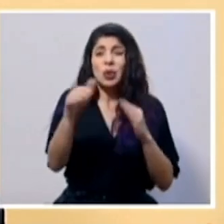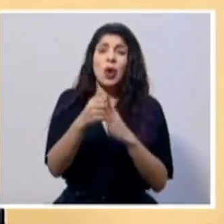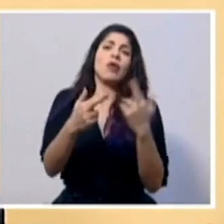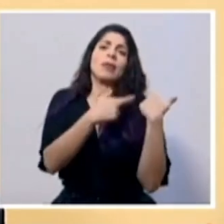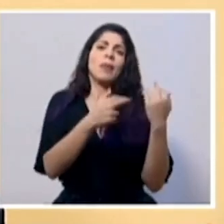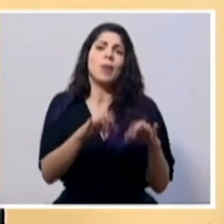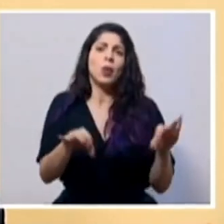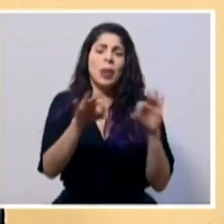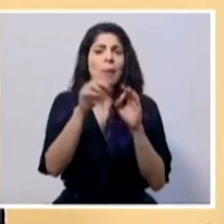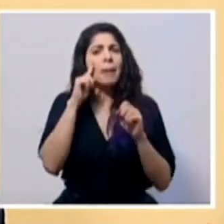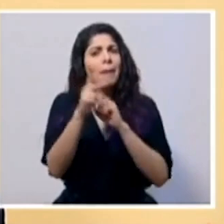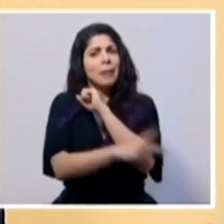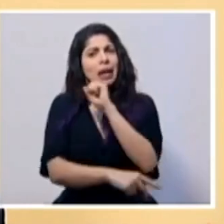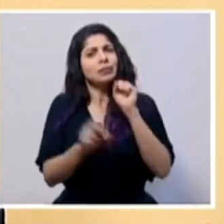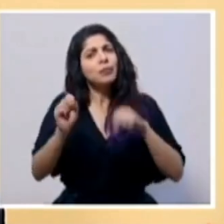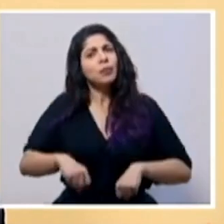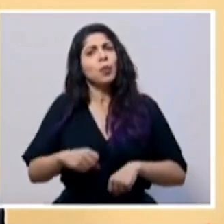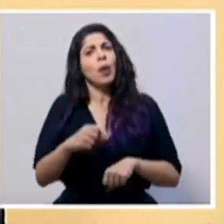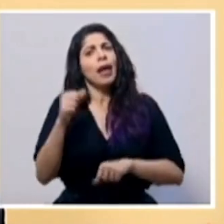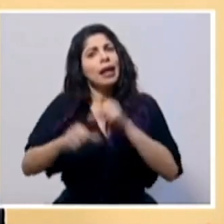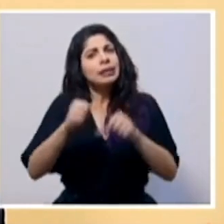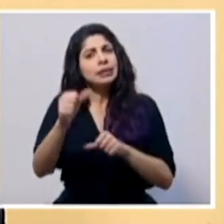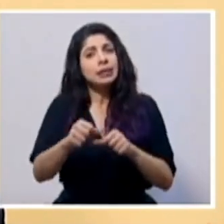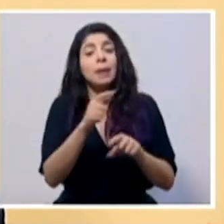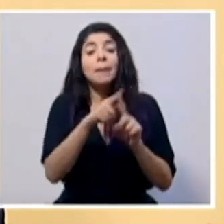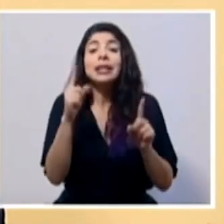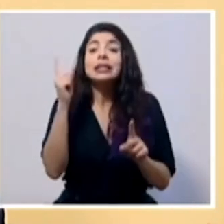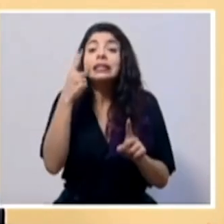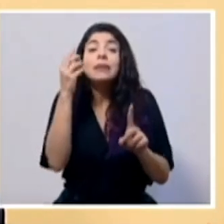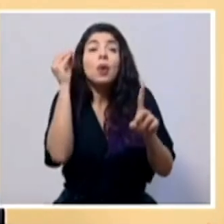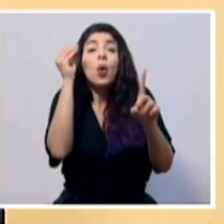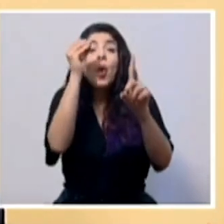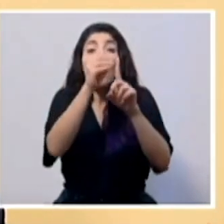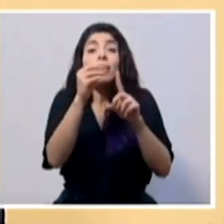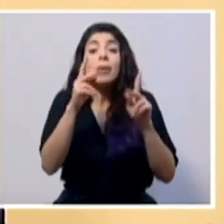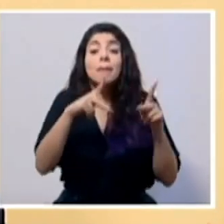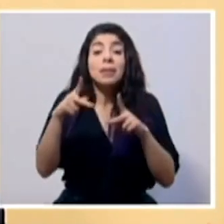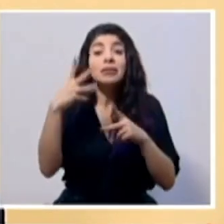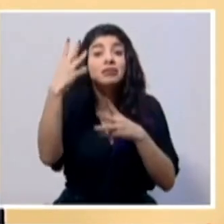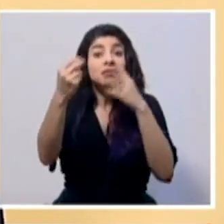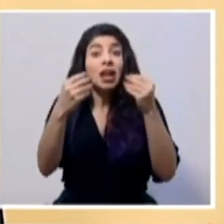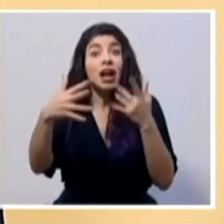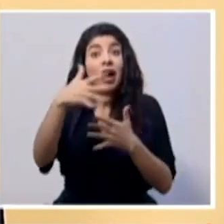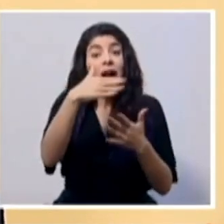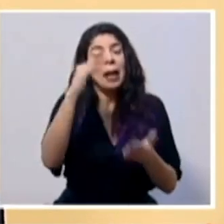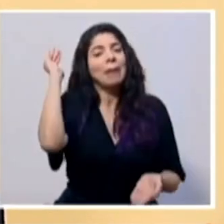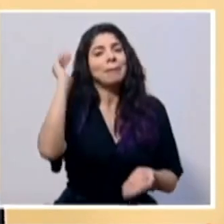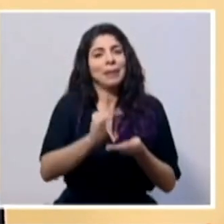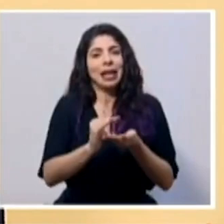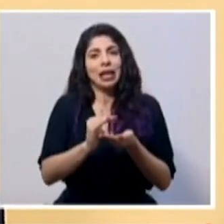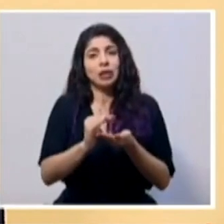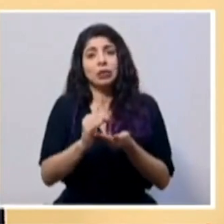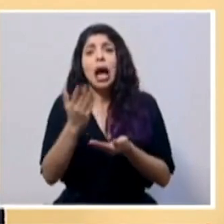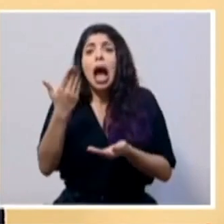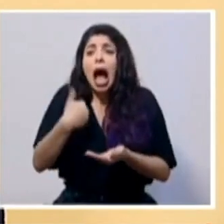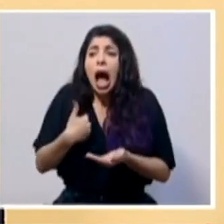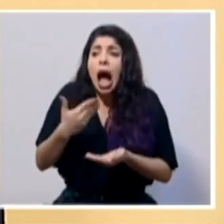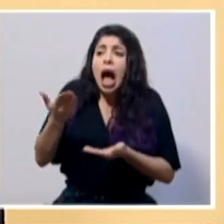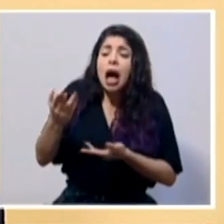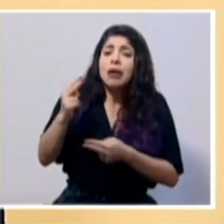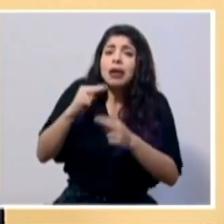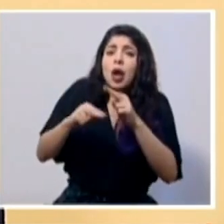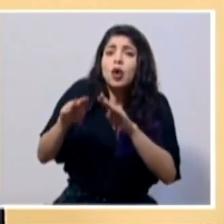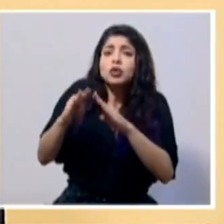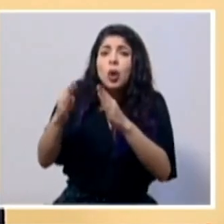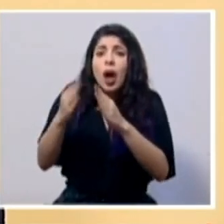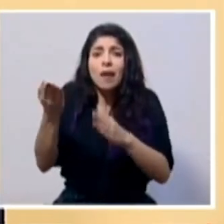salir adelante como país. Pero lo que se busca siempre es que haya la menor movilización en etapa de cierre, aunque los establecimientos de atención, algunos estén